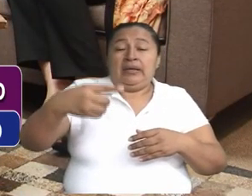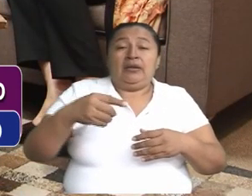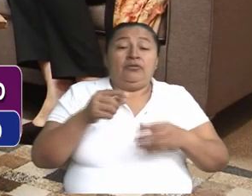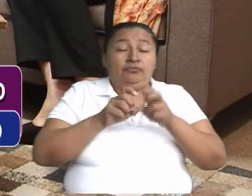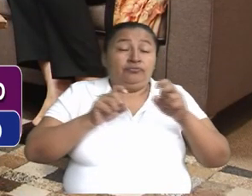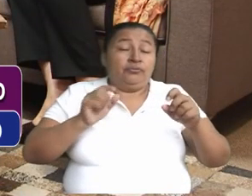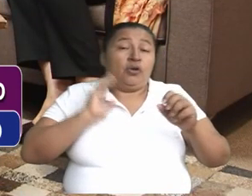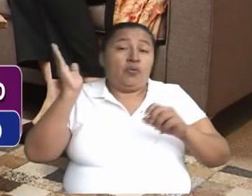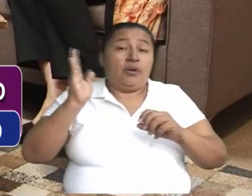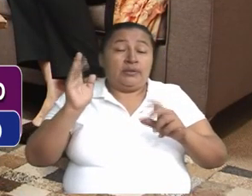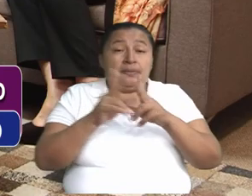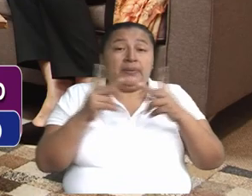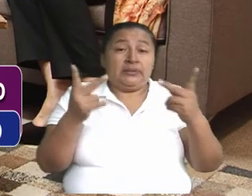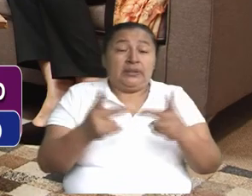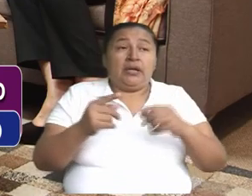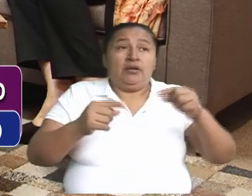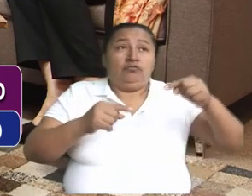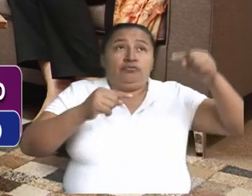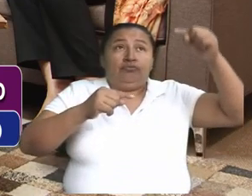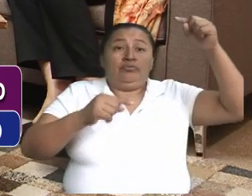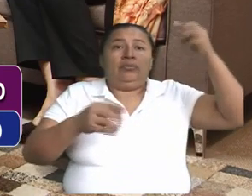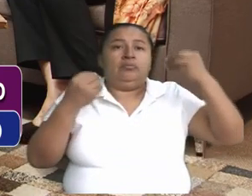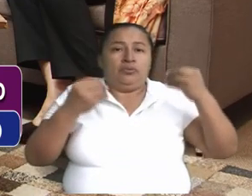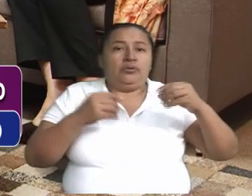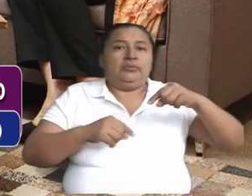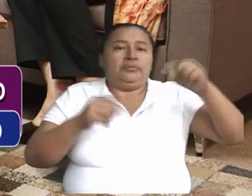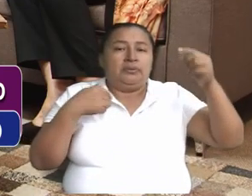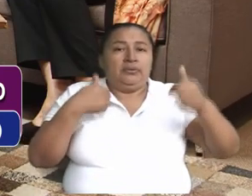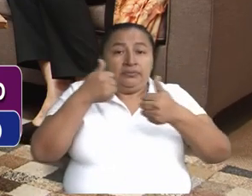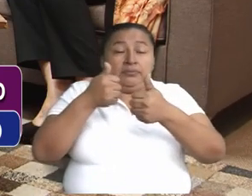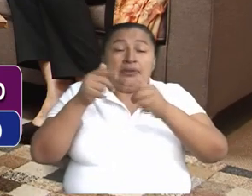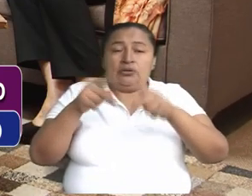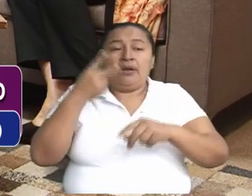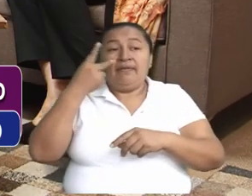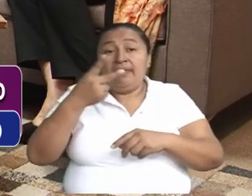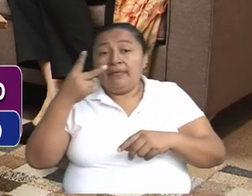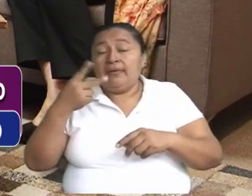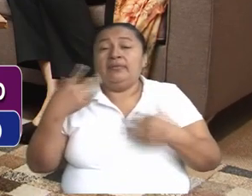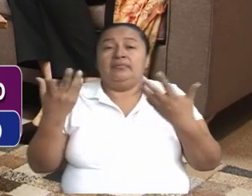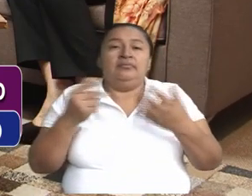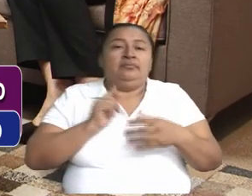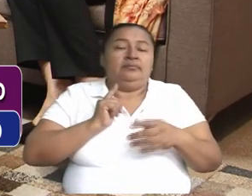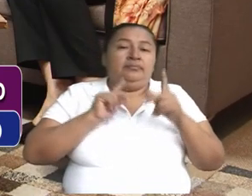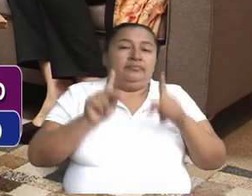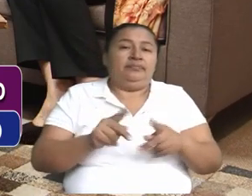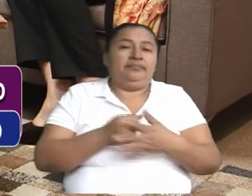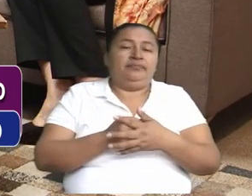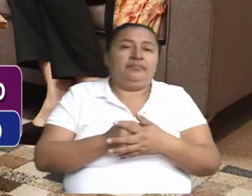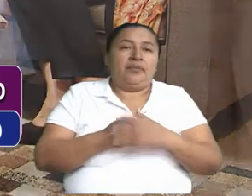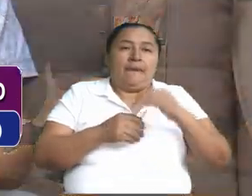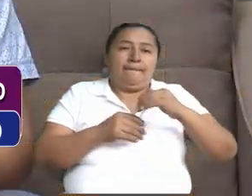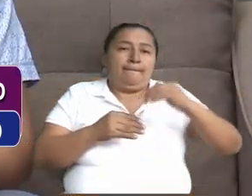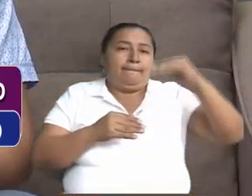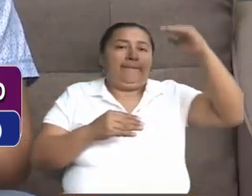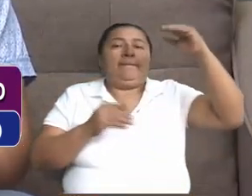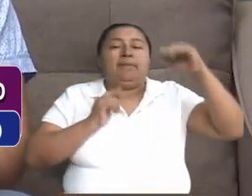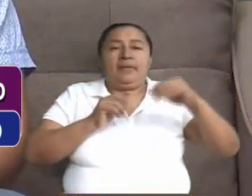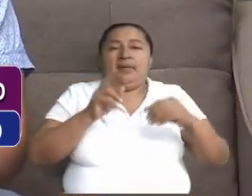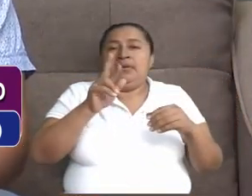conferencias de prensa que brinda el presidente de México son bastante seguidas por la población de México, sí. Es decir, rating